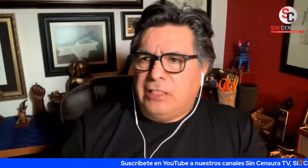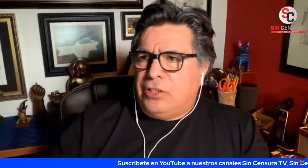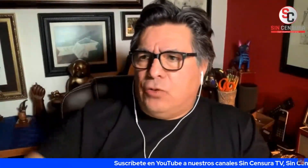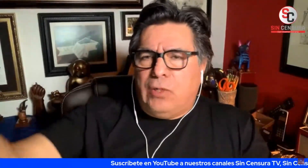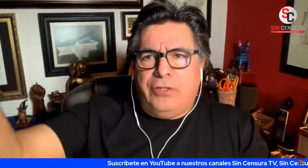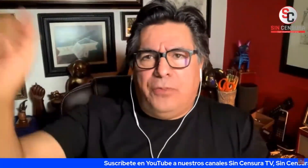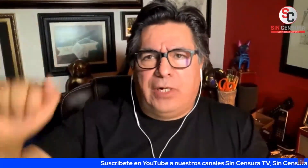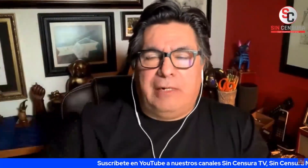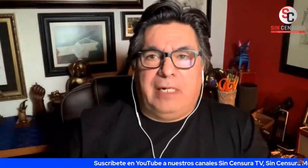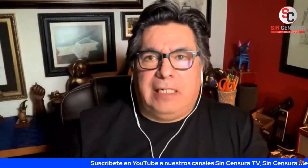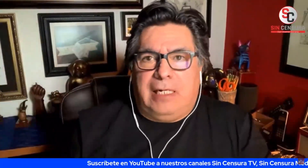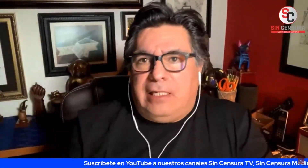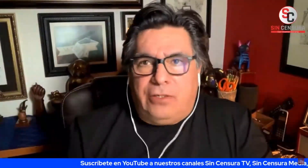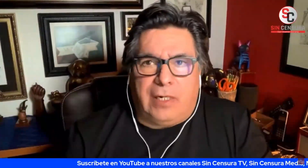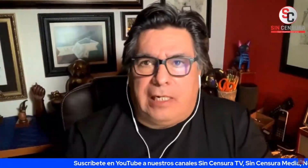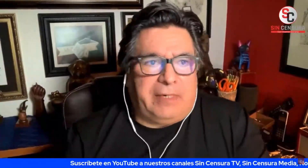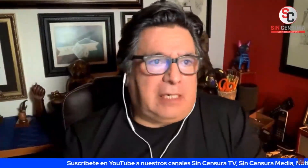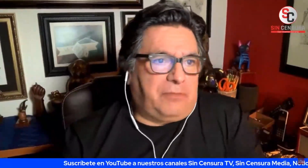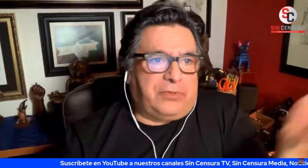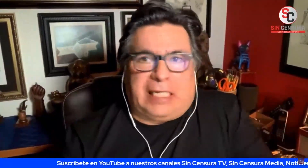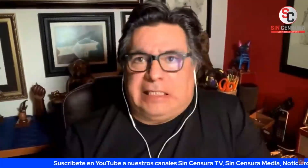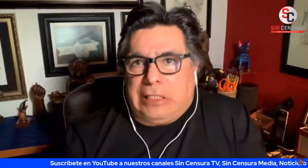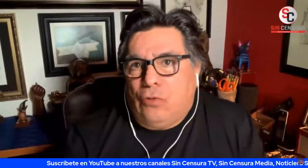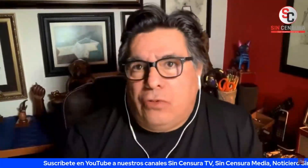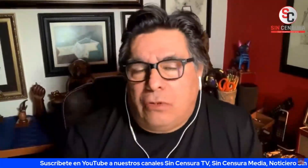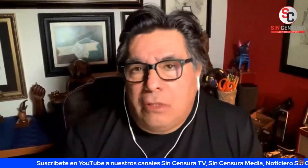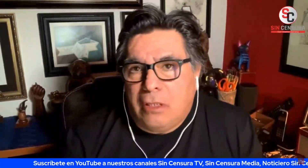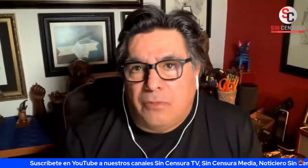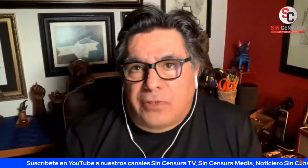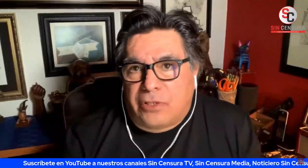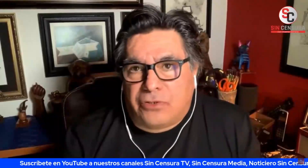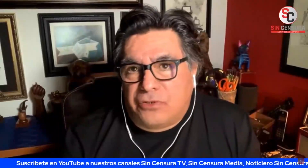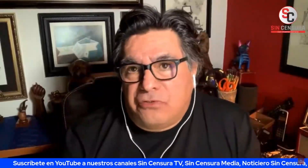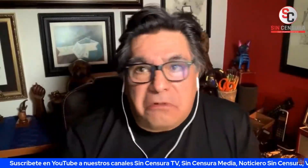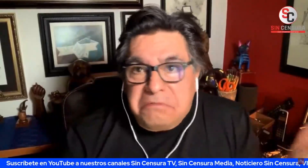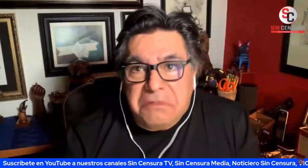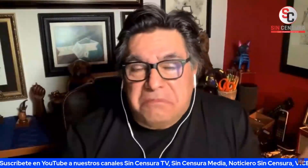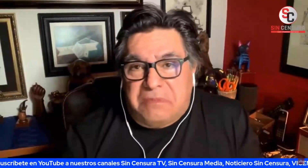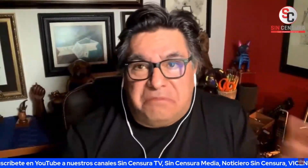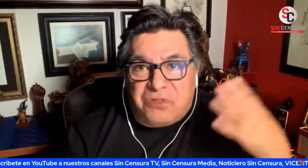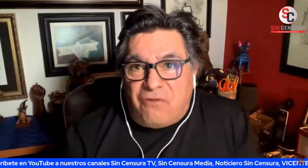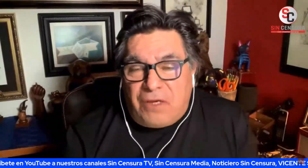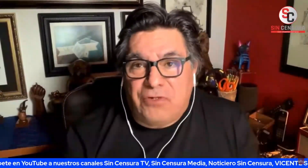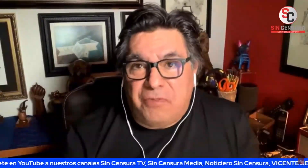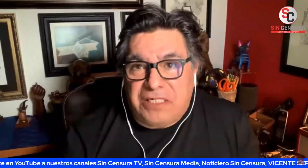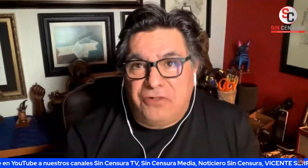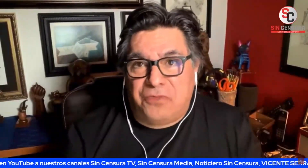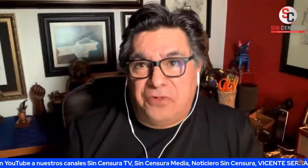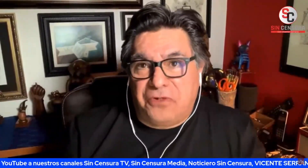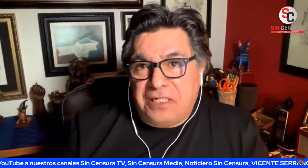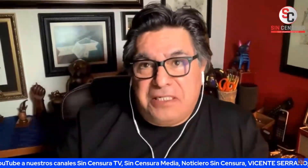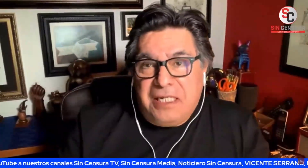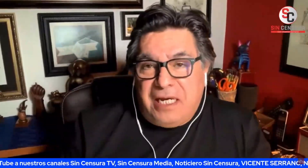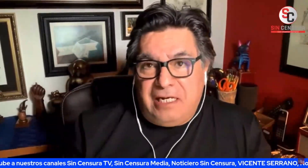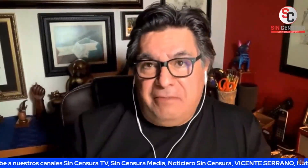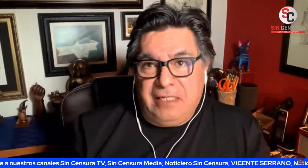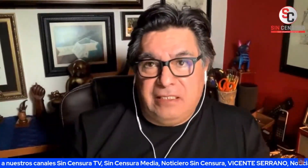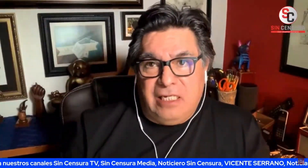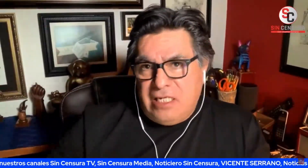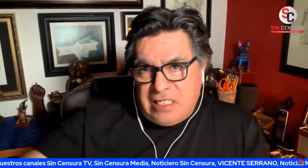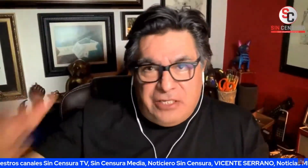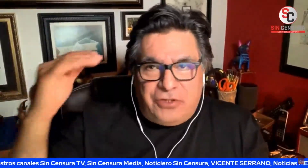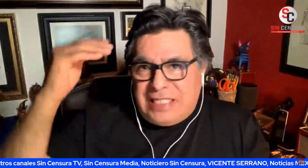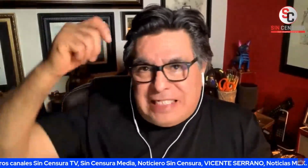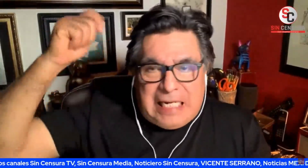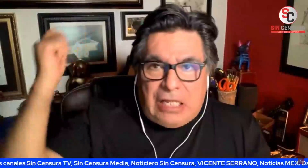hay circulando por Alemania? Y le dijo Angela Merkel: pues casi ninguno, porque nosotros no confiamos más en los motores